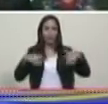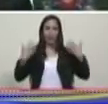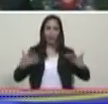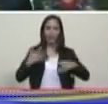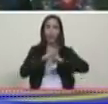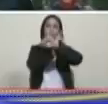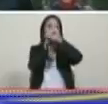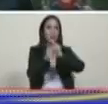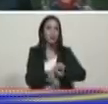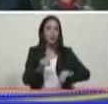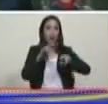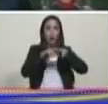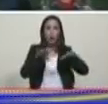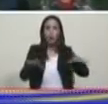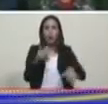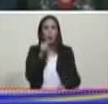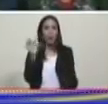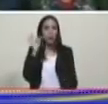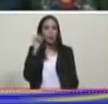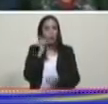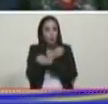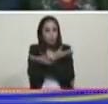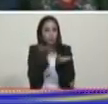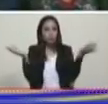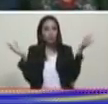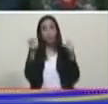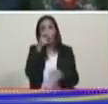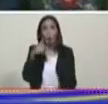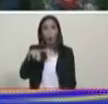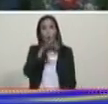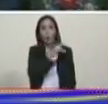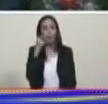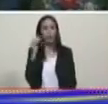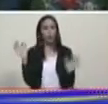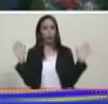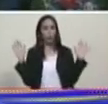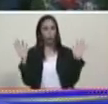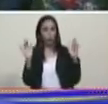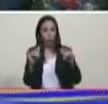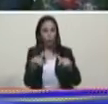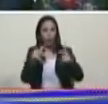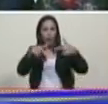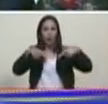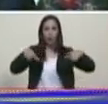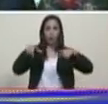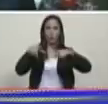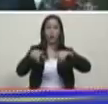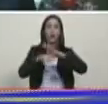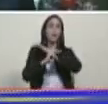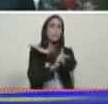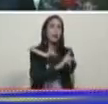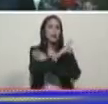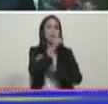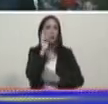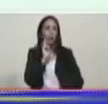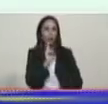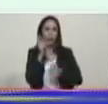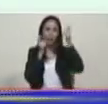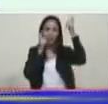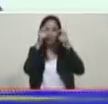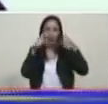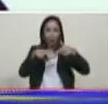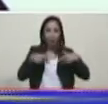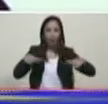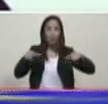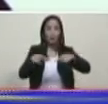los niños, niñas y de todo el pueblo que se ha desbordado acá en la cinta costanera de La Guaira